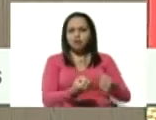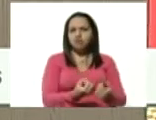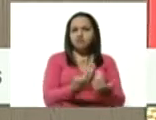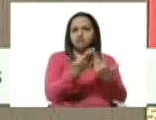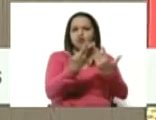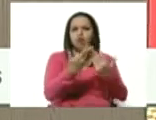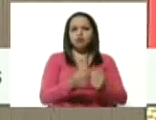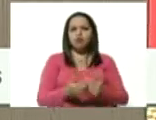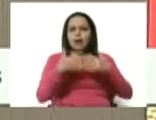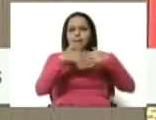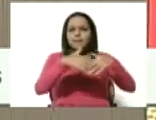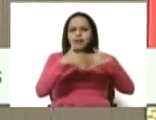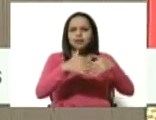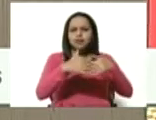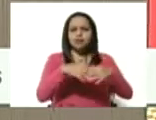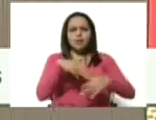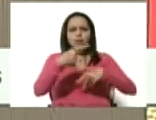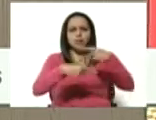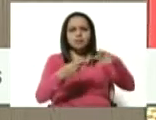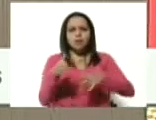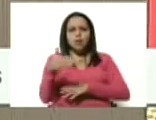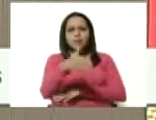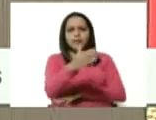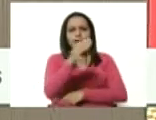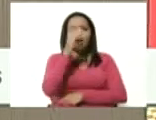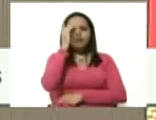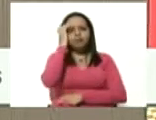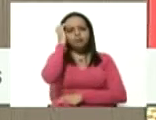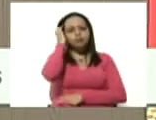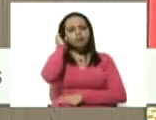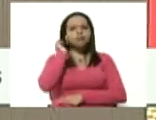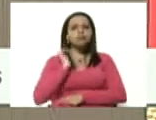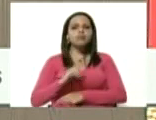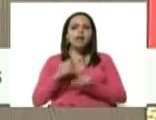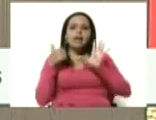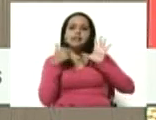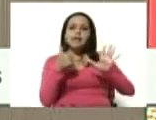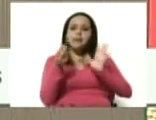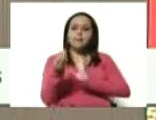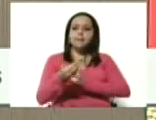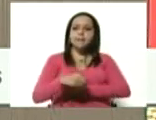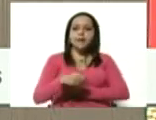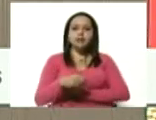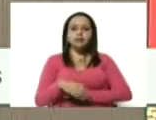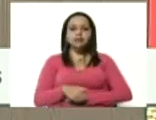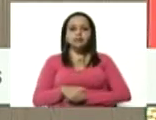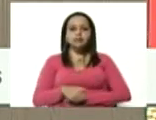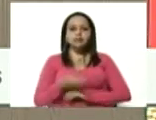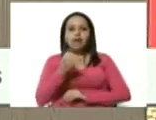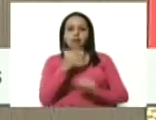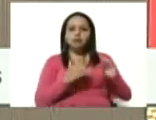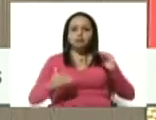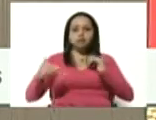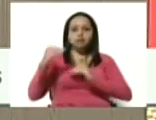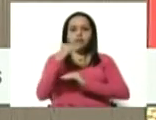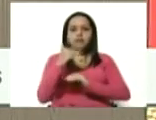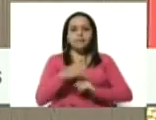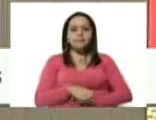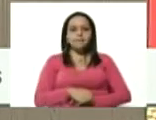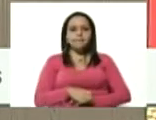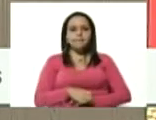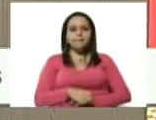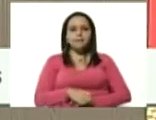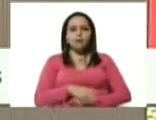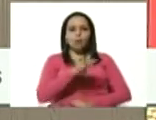en una empresa procesadora de pescados en Cumaná. 6 casos más, ya superan prácticamente